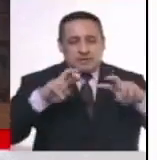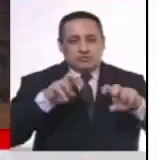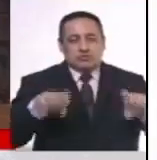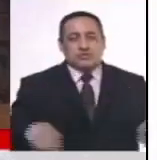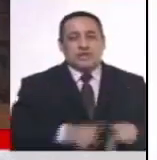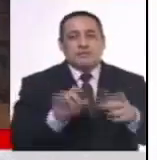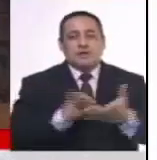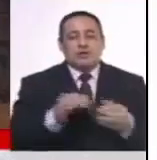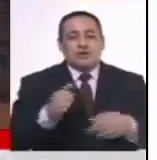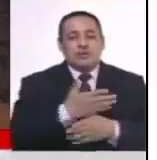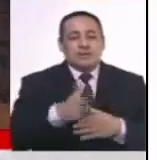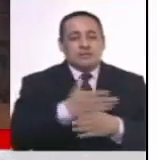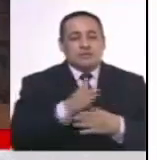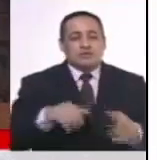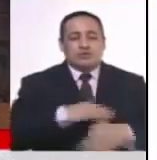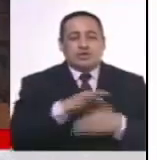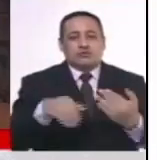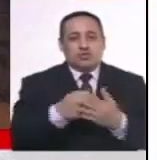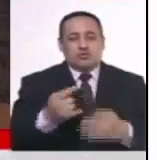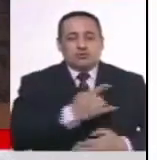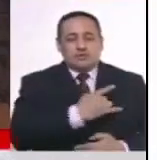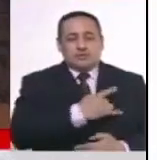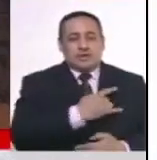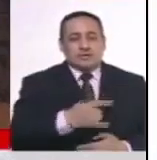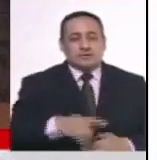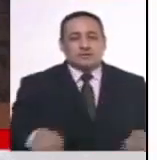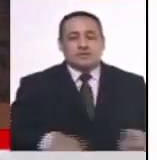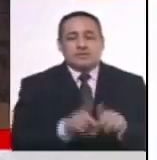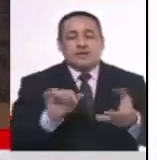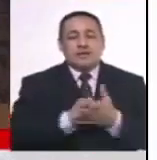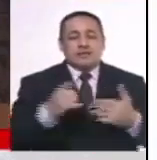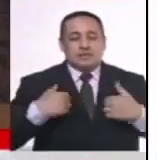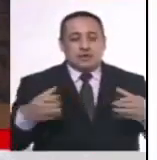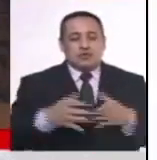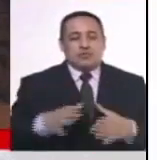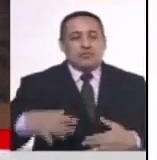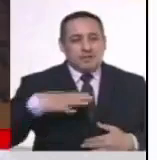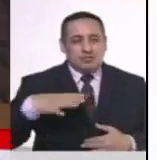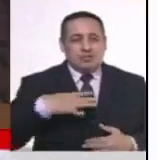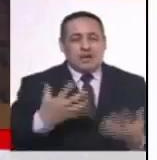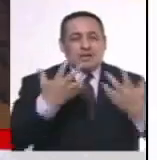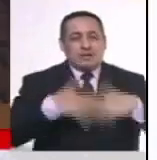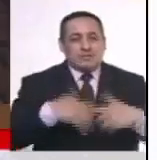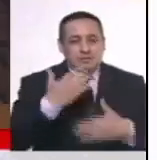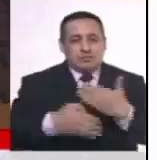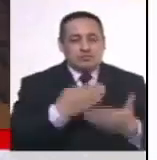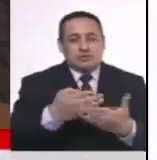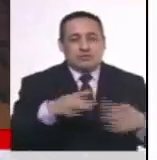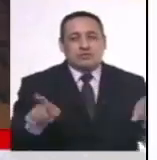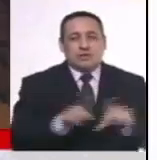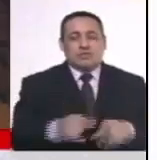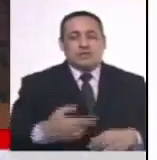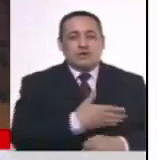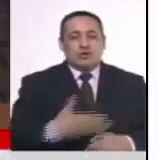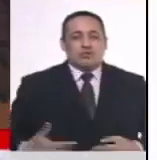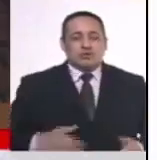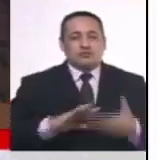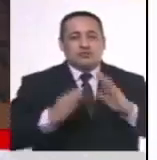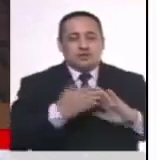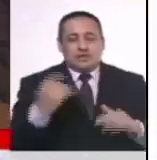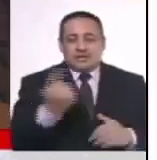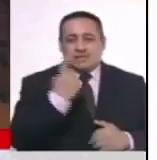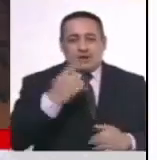científica con la participación de las universidades, sector privado, sector productivo, el Estado y la sociedad